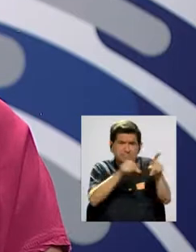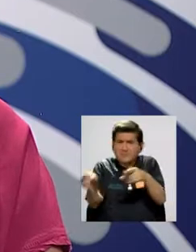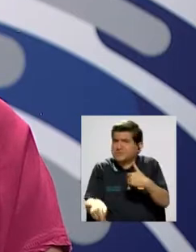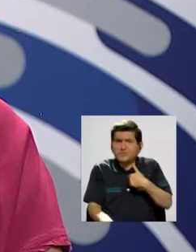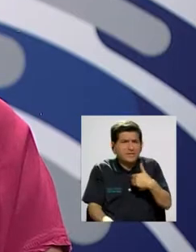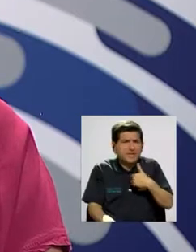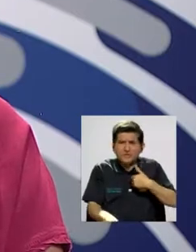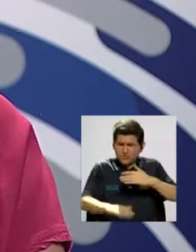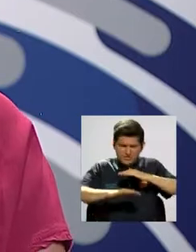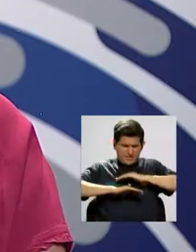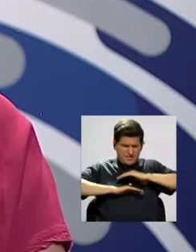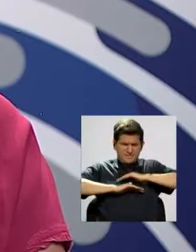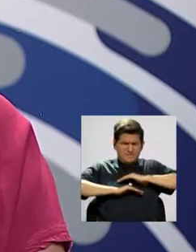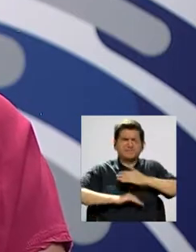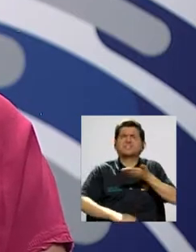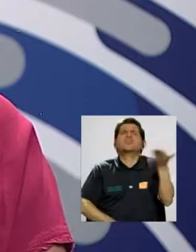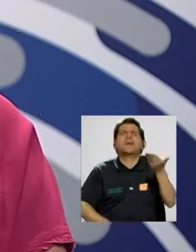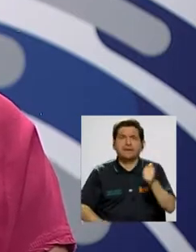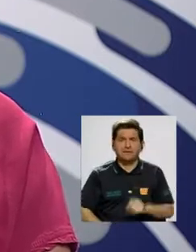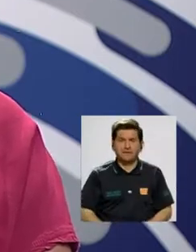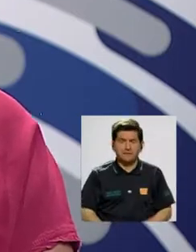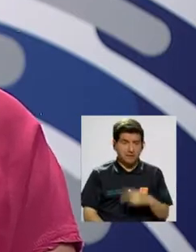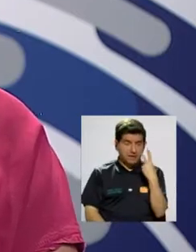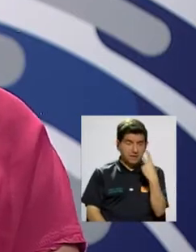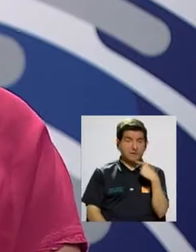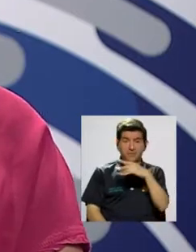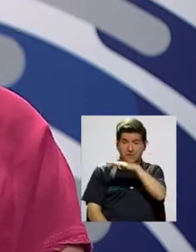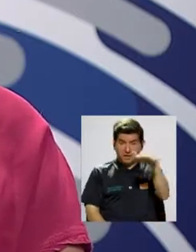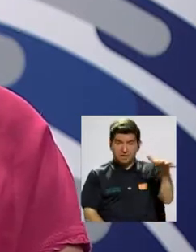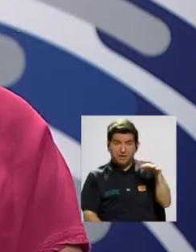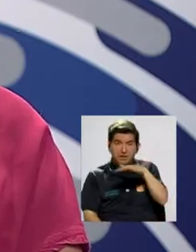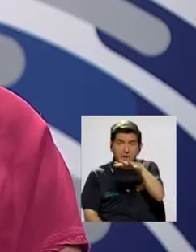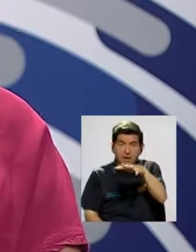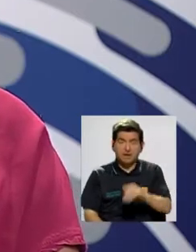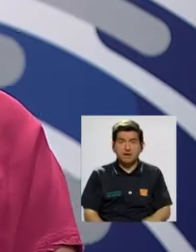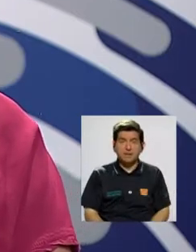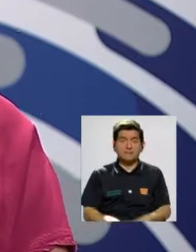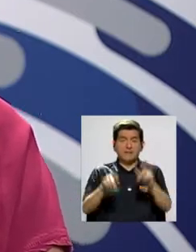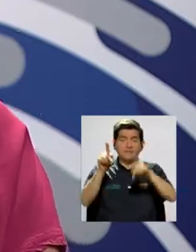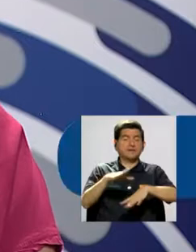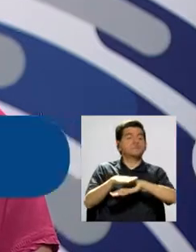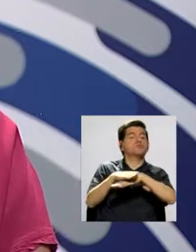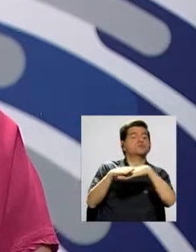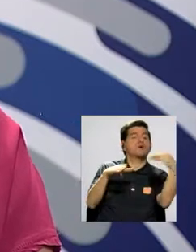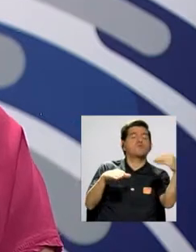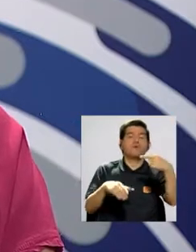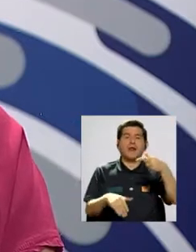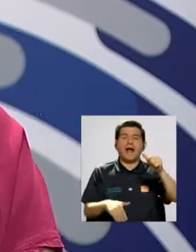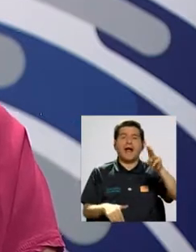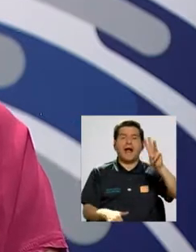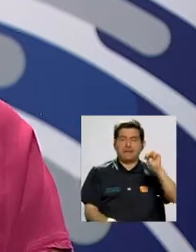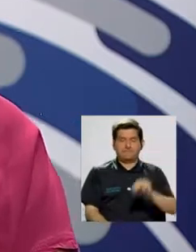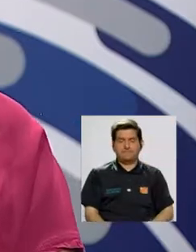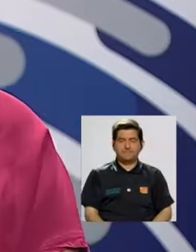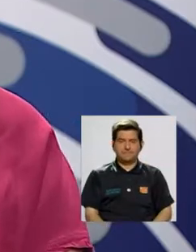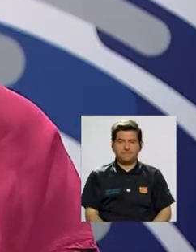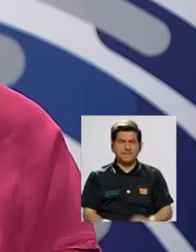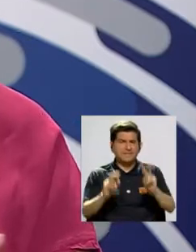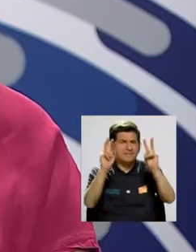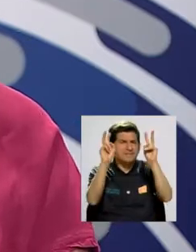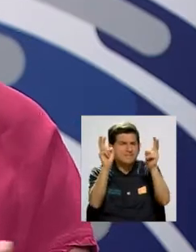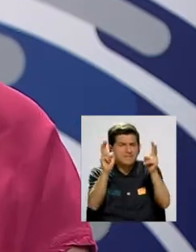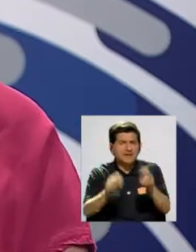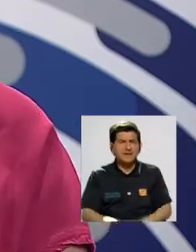tiene satisfecho? Y también tenemos que ver a la realidad precisamente del que está fuera del gran área metropolitana. Para mí el tema